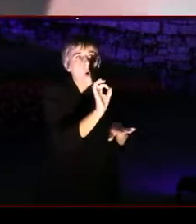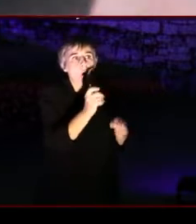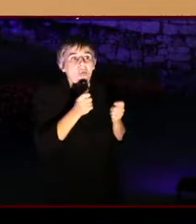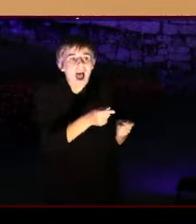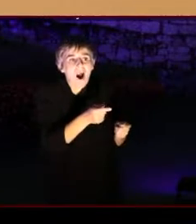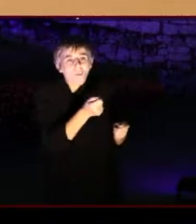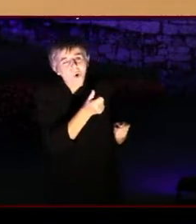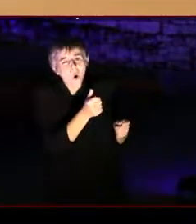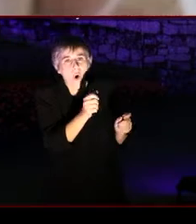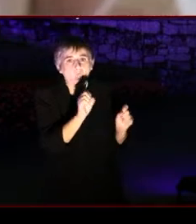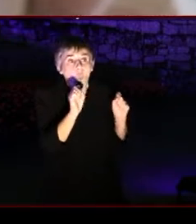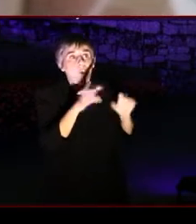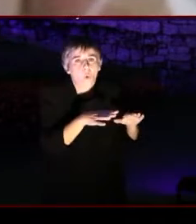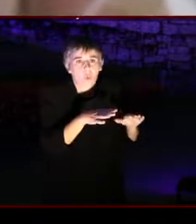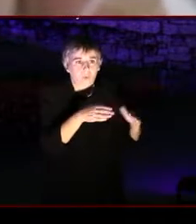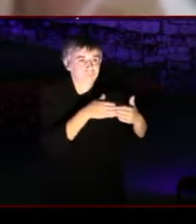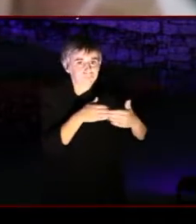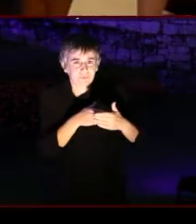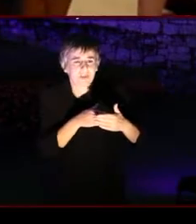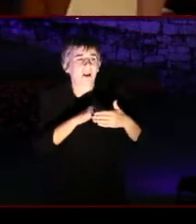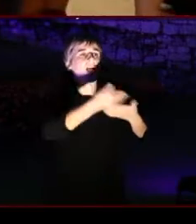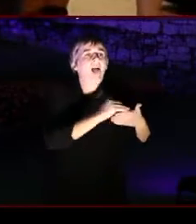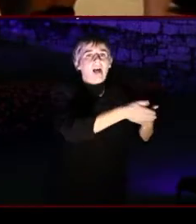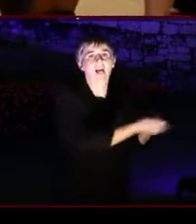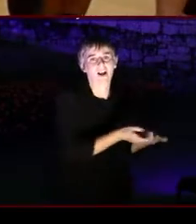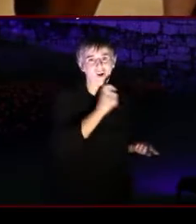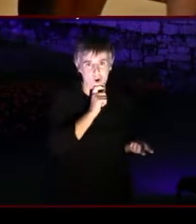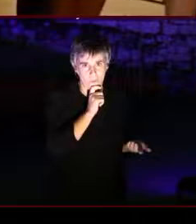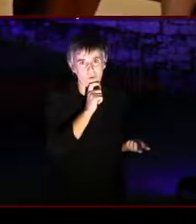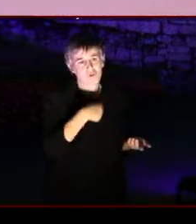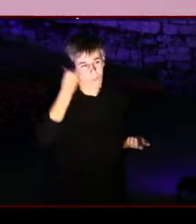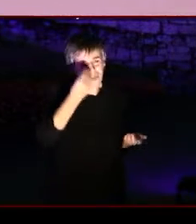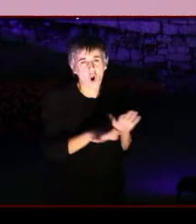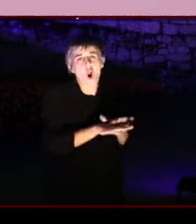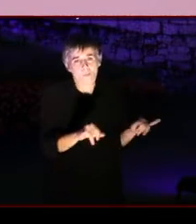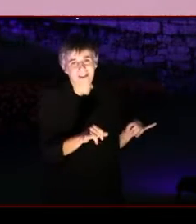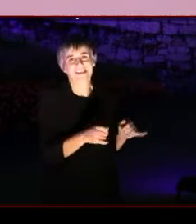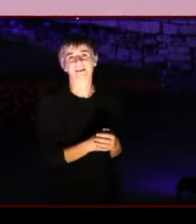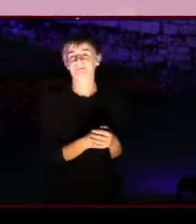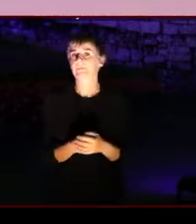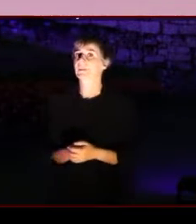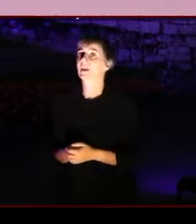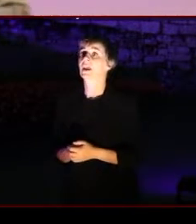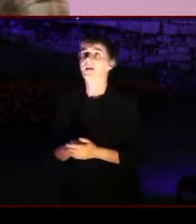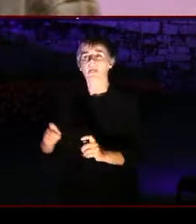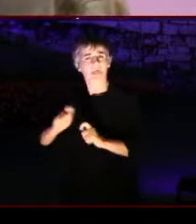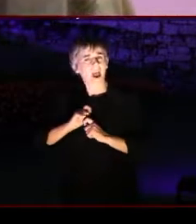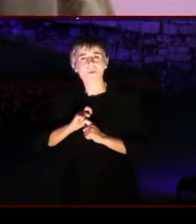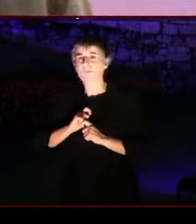dificultades que se van a encontrar, pues habrá merecido la pena y que sean muchísimos años más. A verdade, apórtame